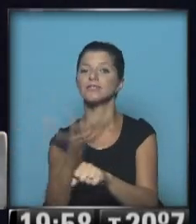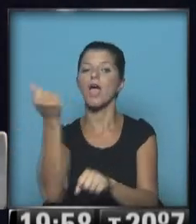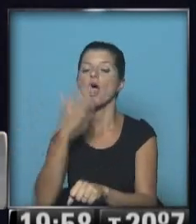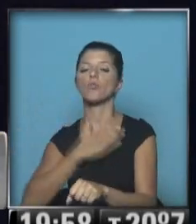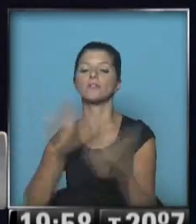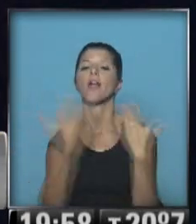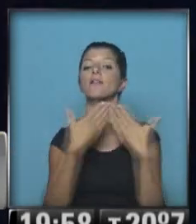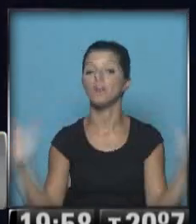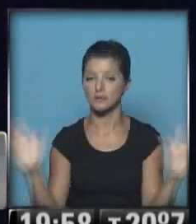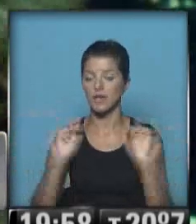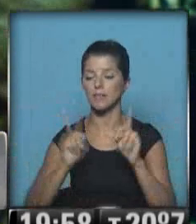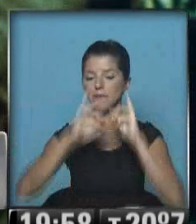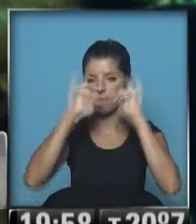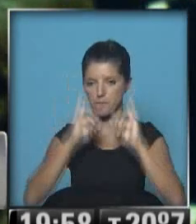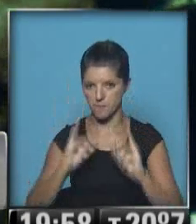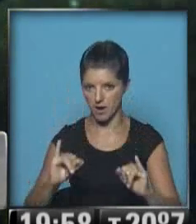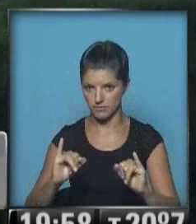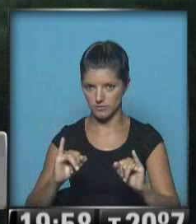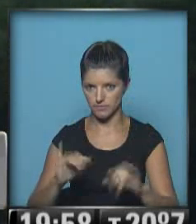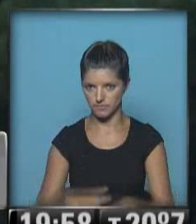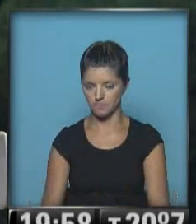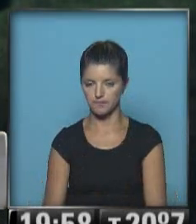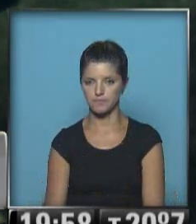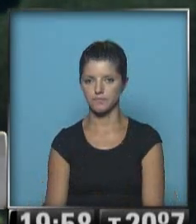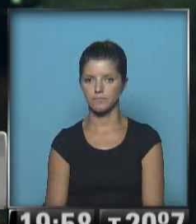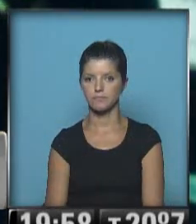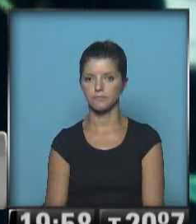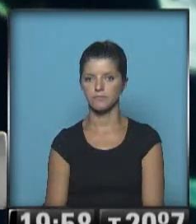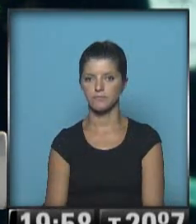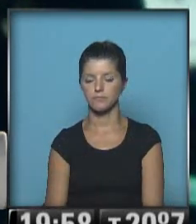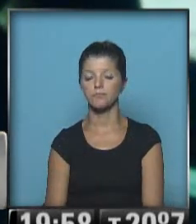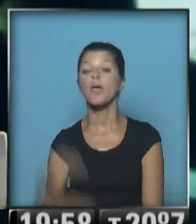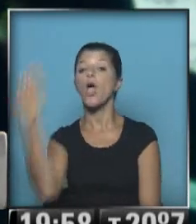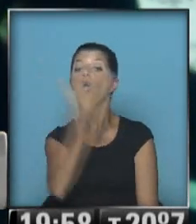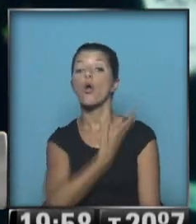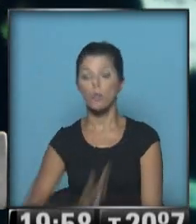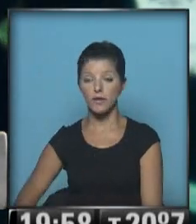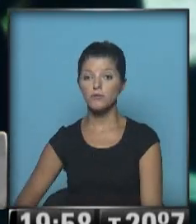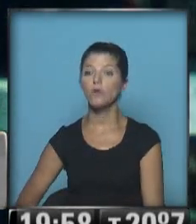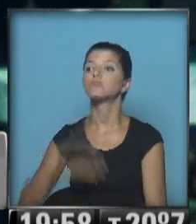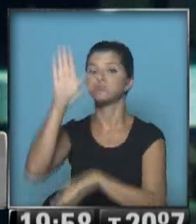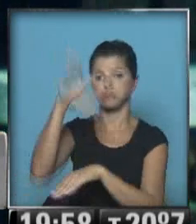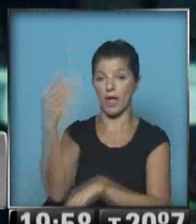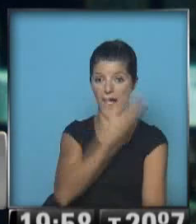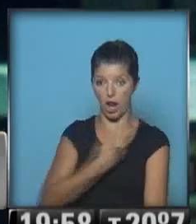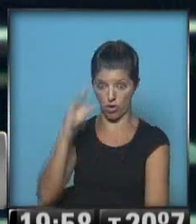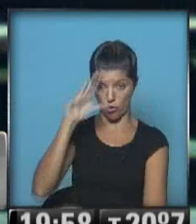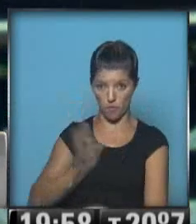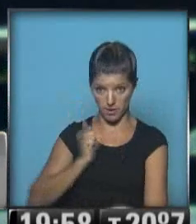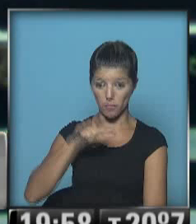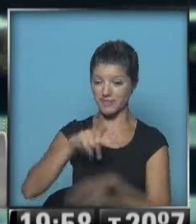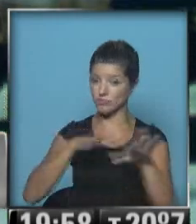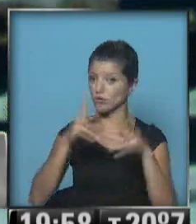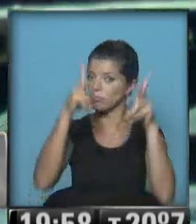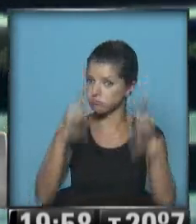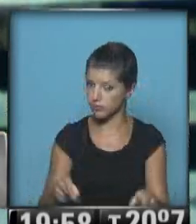libertades y la paz interna el gobierno recurrió al ejército para combatir al terror urbano y